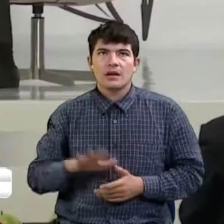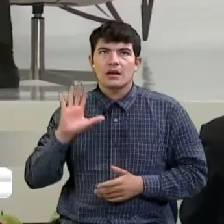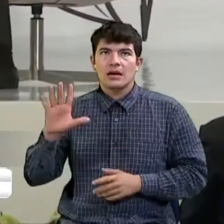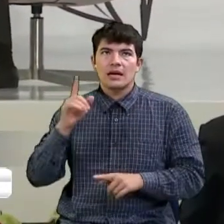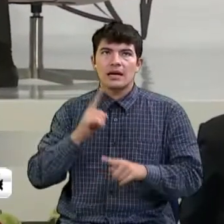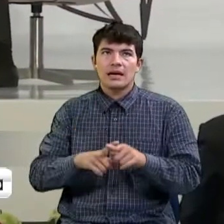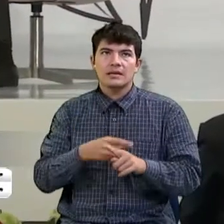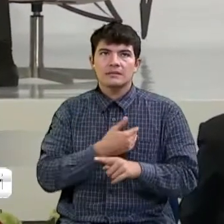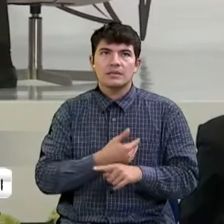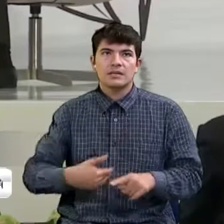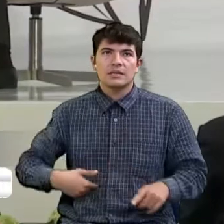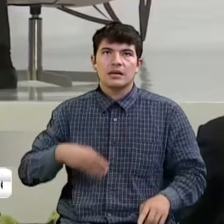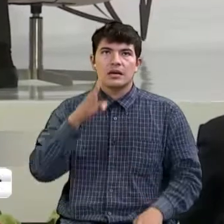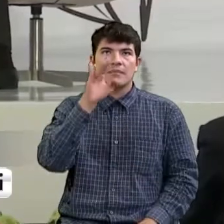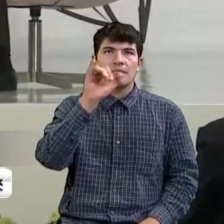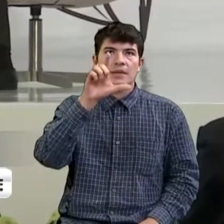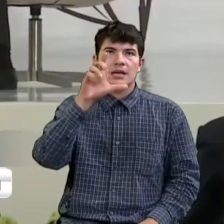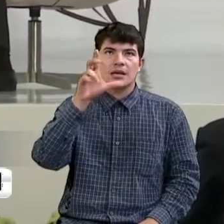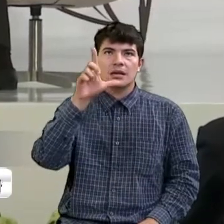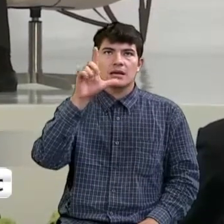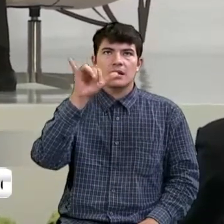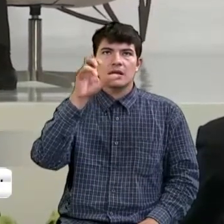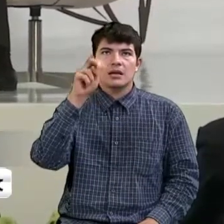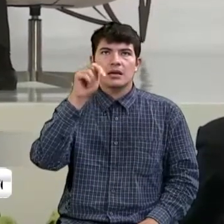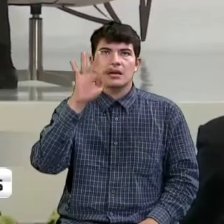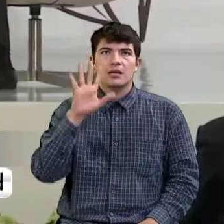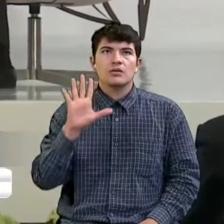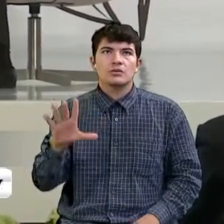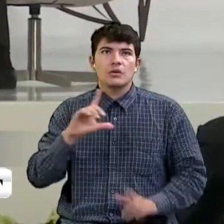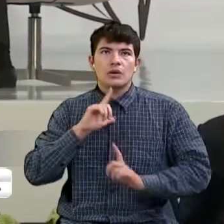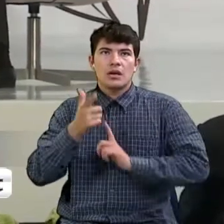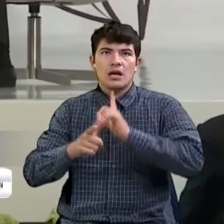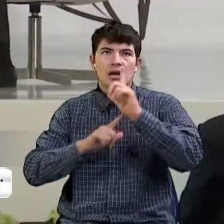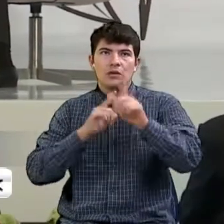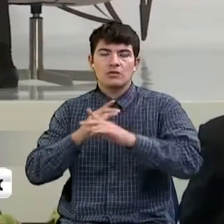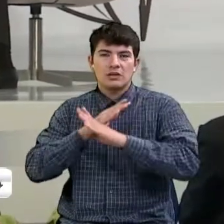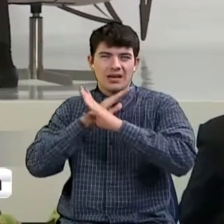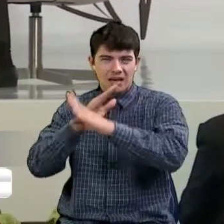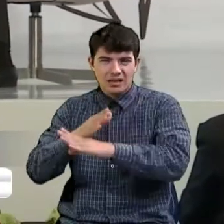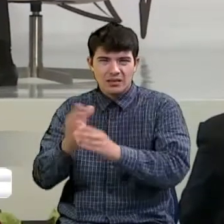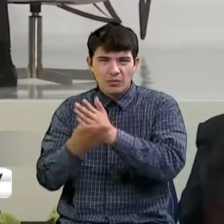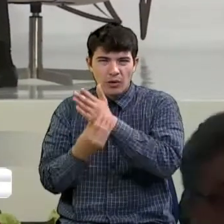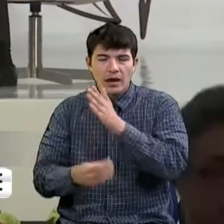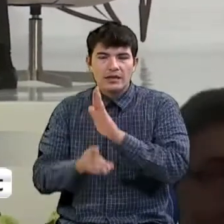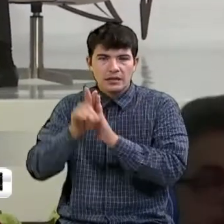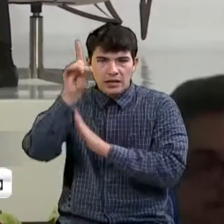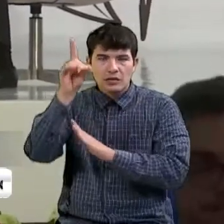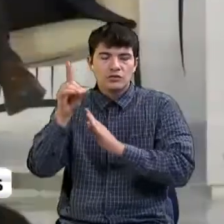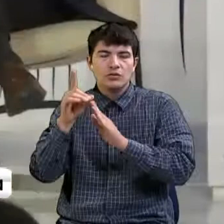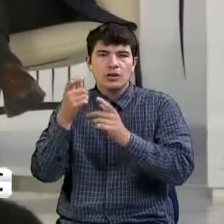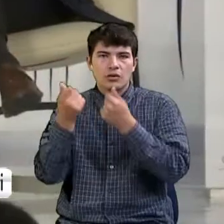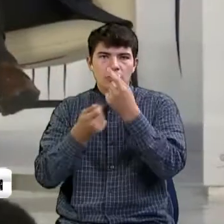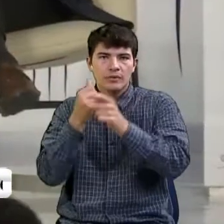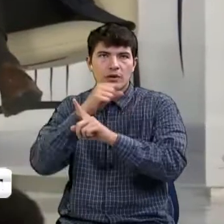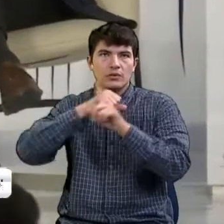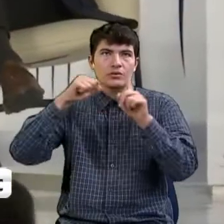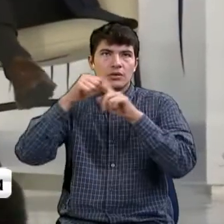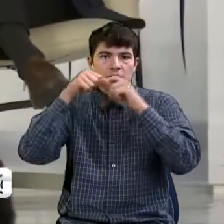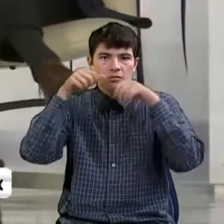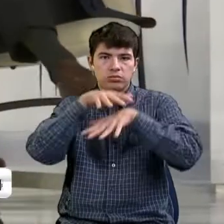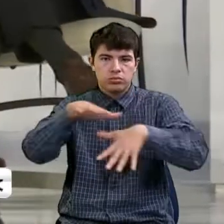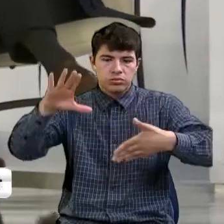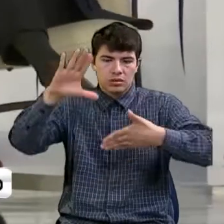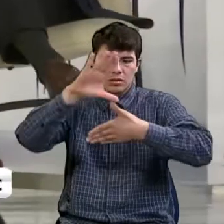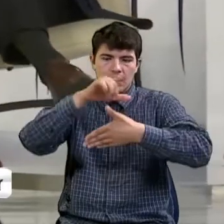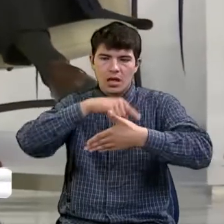presidente de los eeuu bill clinton cuya destacada labor en la lucha contra la pobreza y la promoción del desarrollo económico y social se extiende a diversos continentes